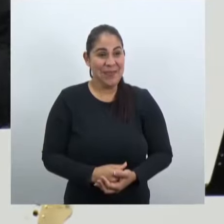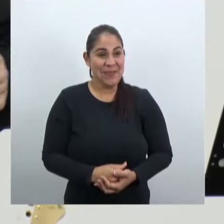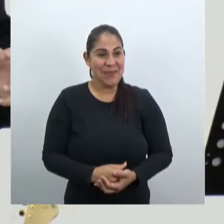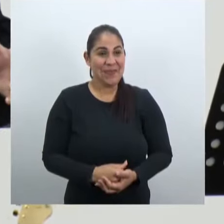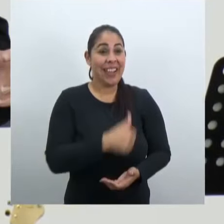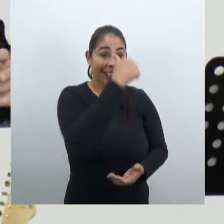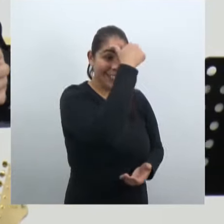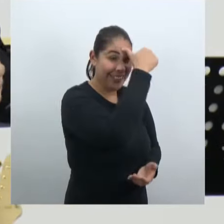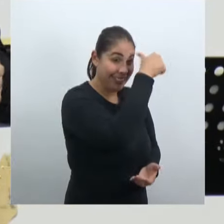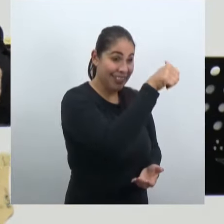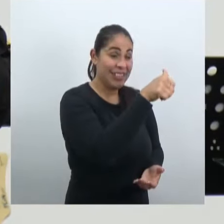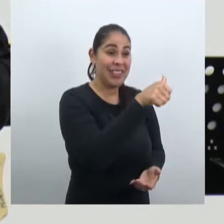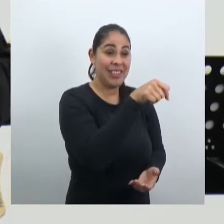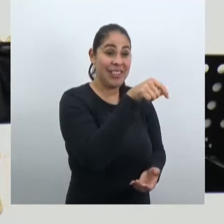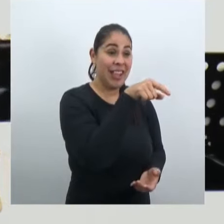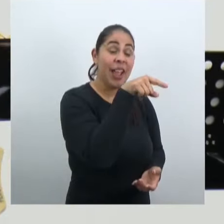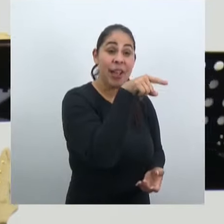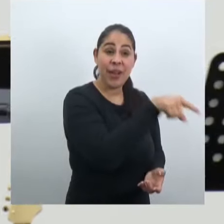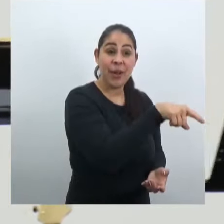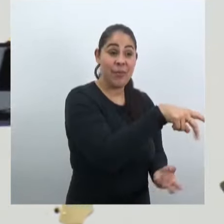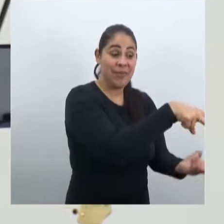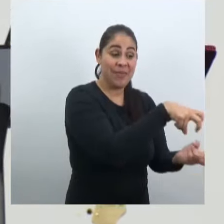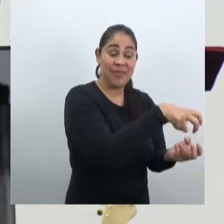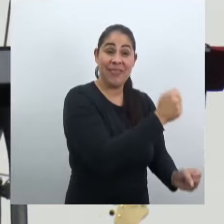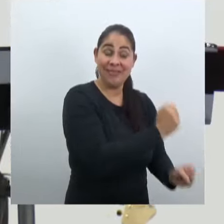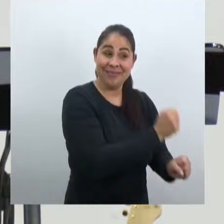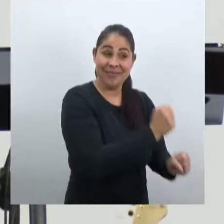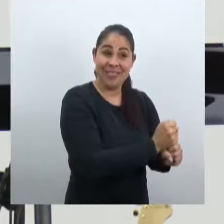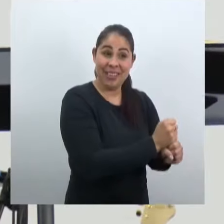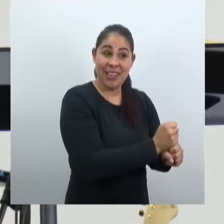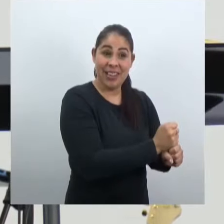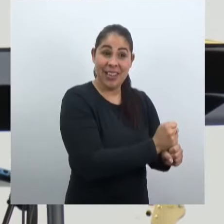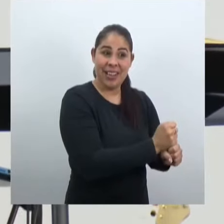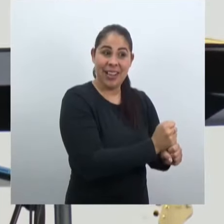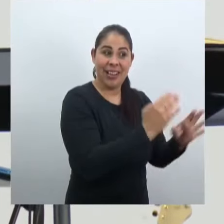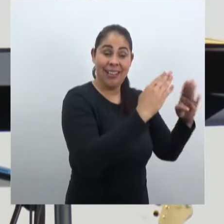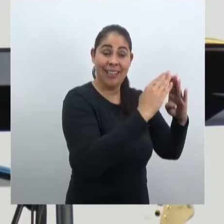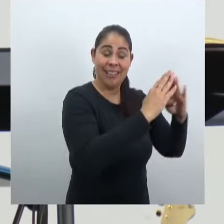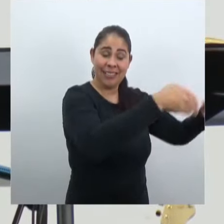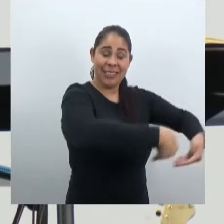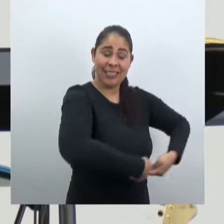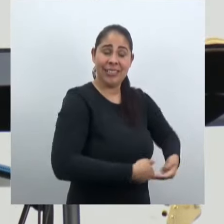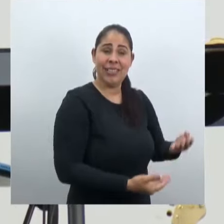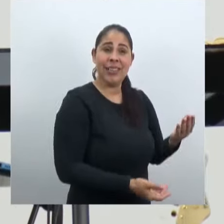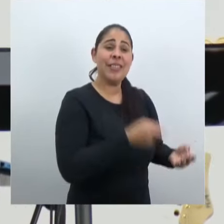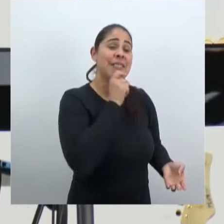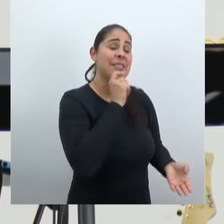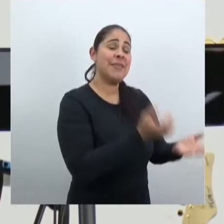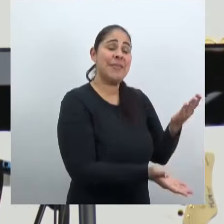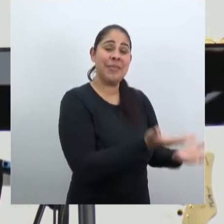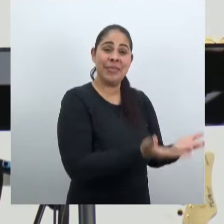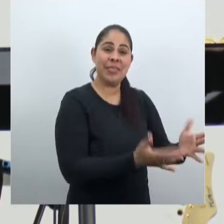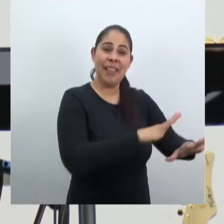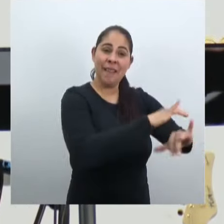hombre salió justificado. ¿Y cómo lo sabía? ¿Qué tenía en su corazón? Paz.